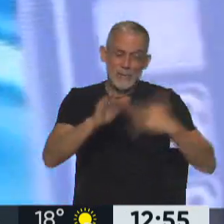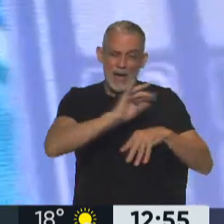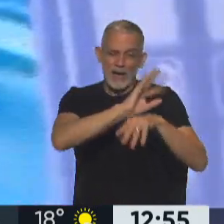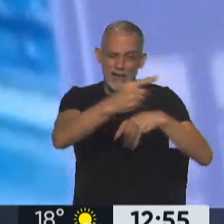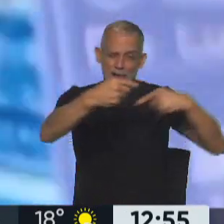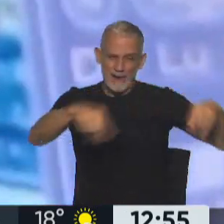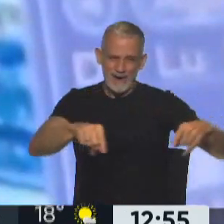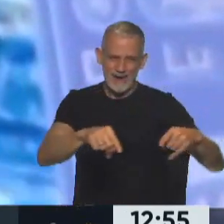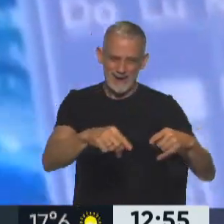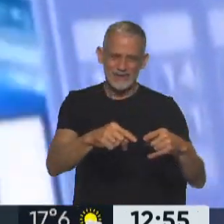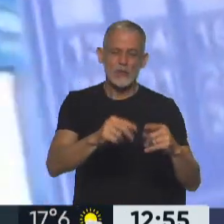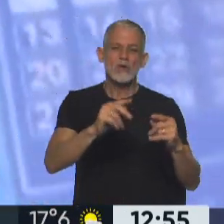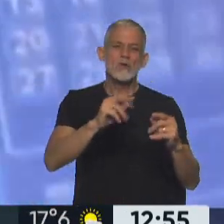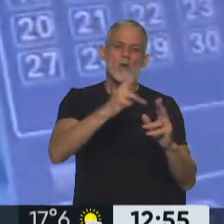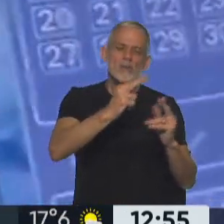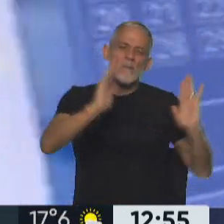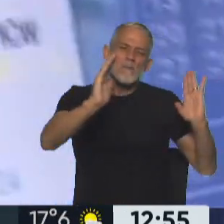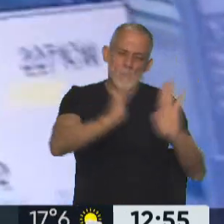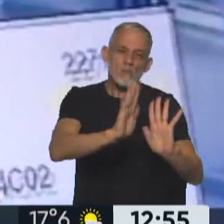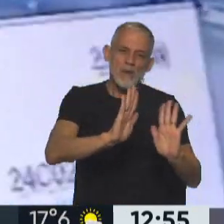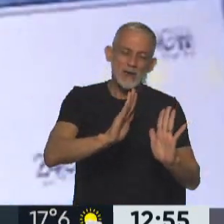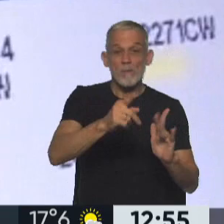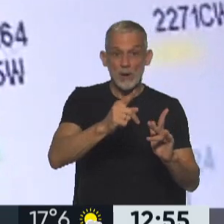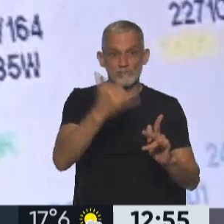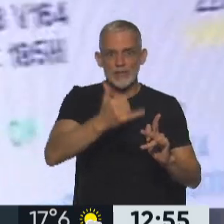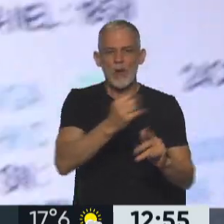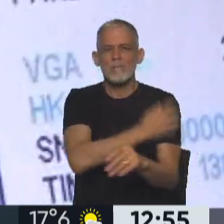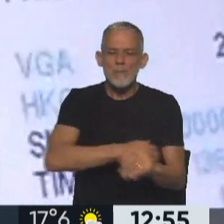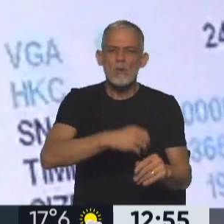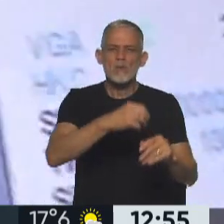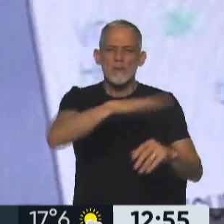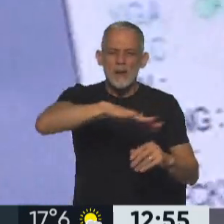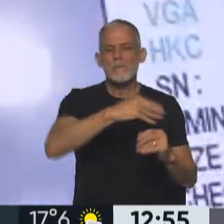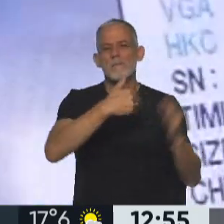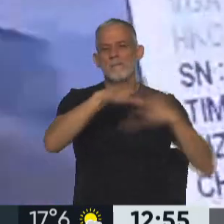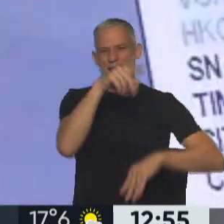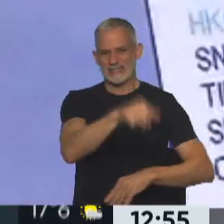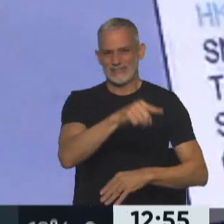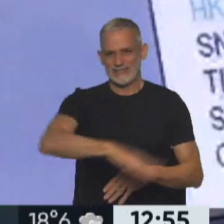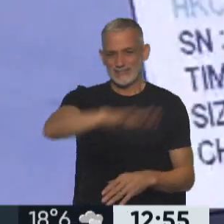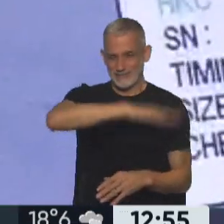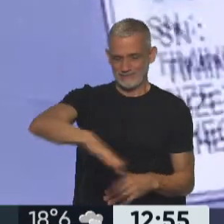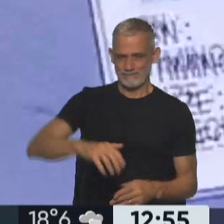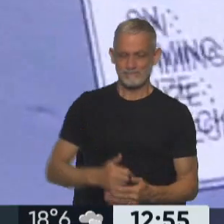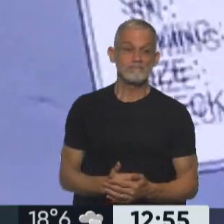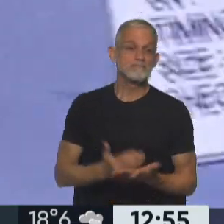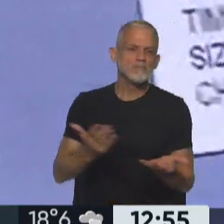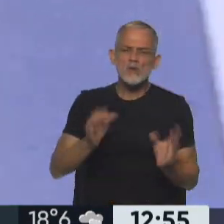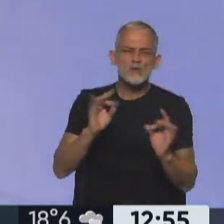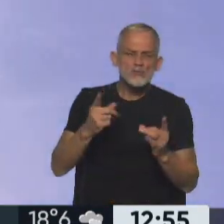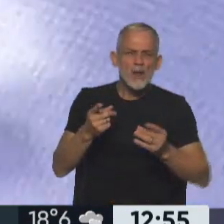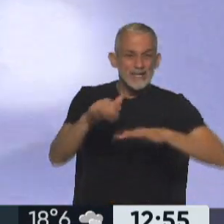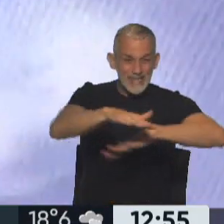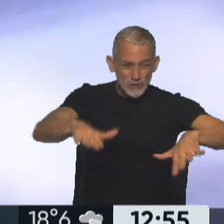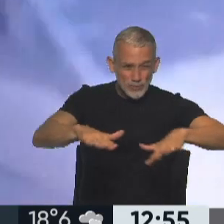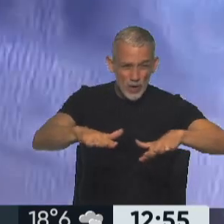la reducción de los homicidios, sigue habiendo una mayor concentración de hechos violentos por las condiciones del barrio, ¿no? Pero no son solamente los